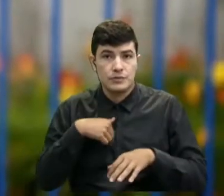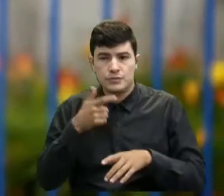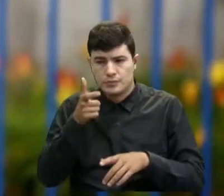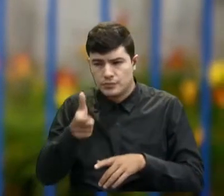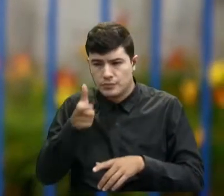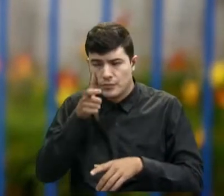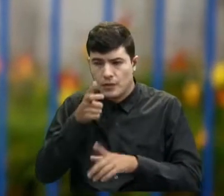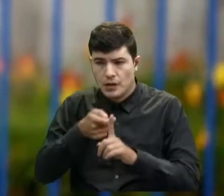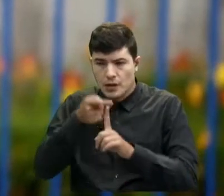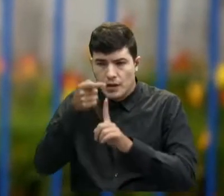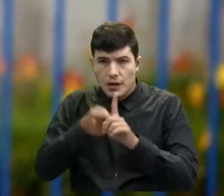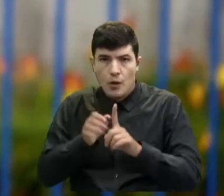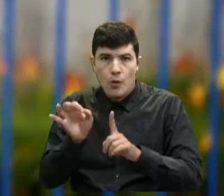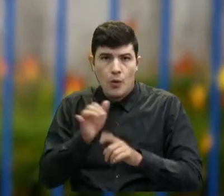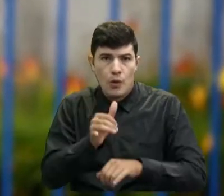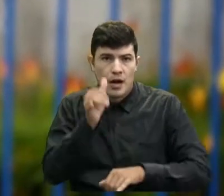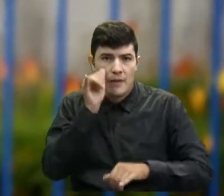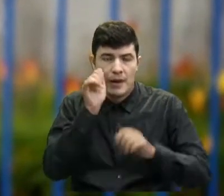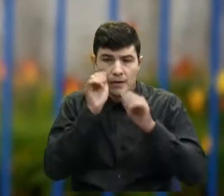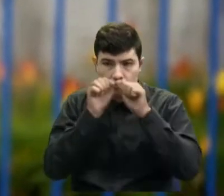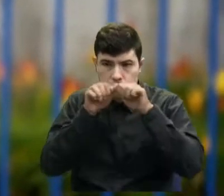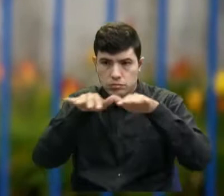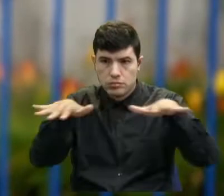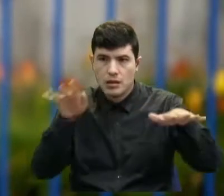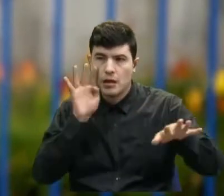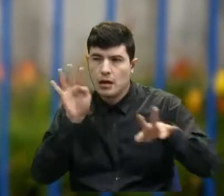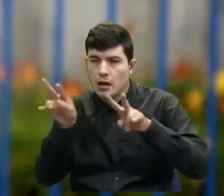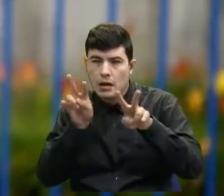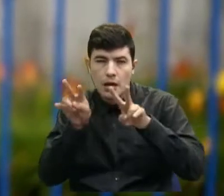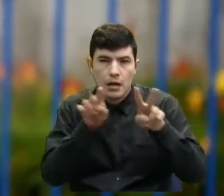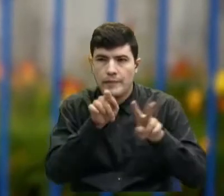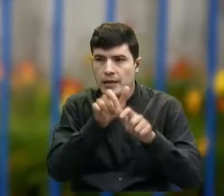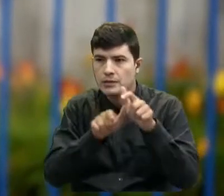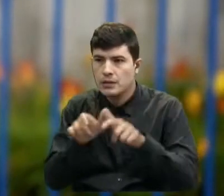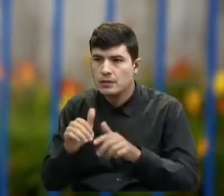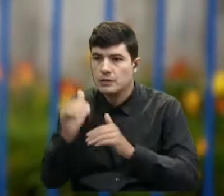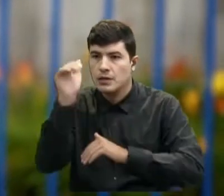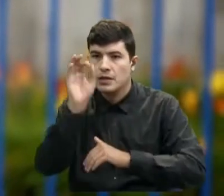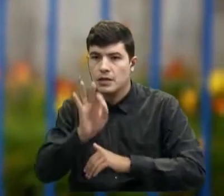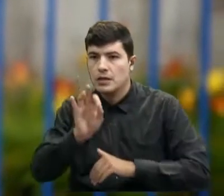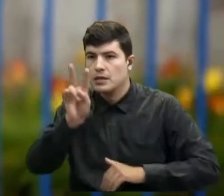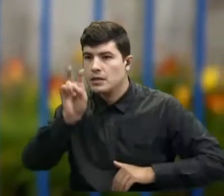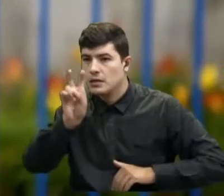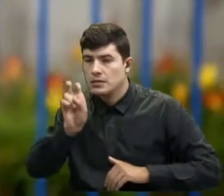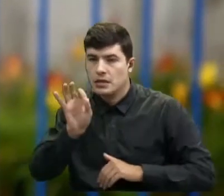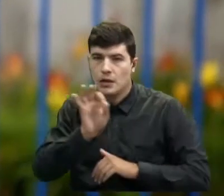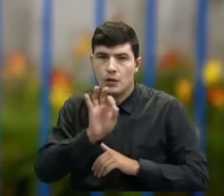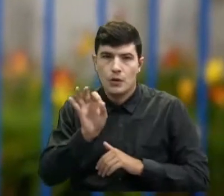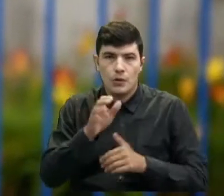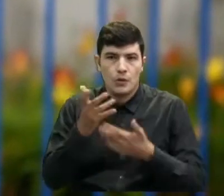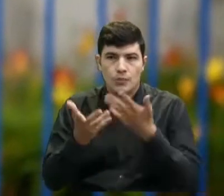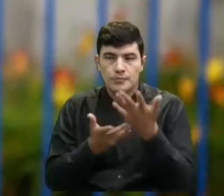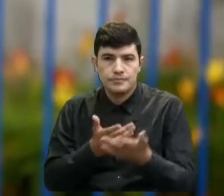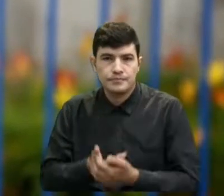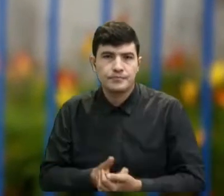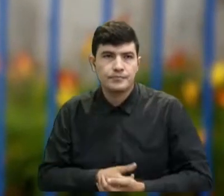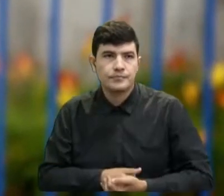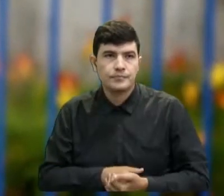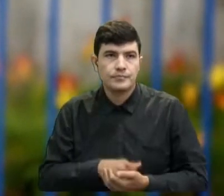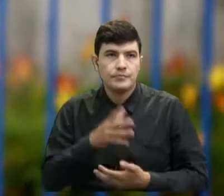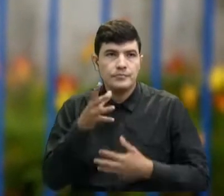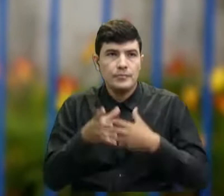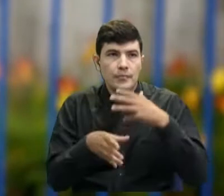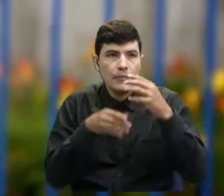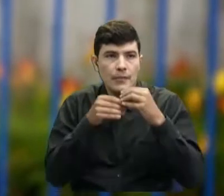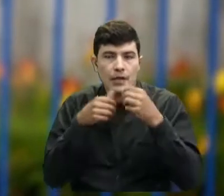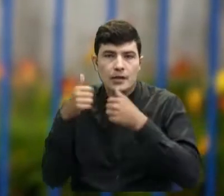muy rápidos como cámaras térmicas que detectan muy rápido si alguien supera los 37 grados de temperatura. Tenemos